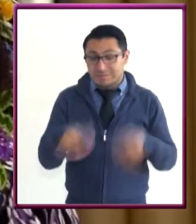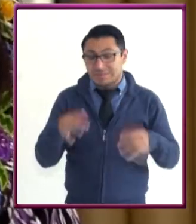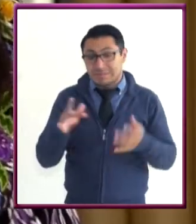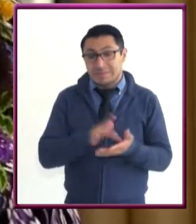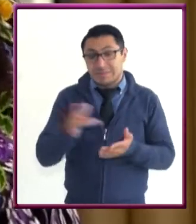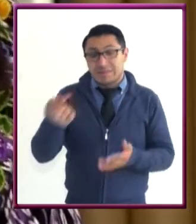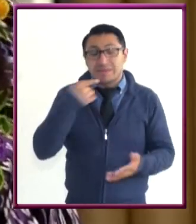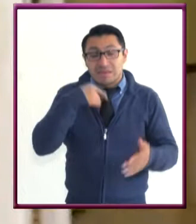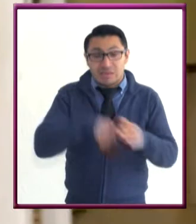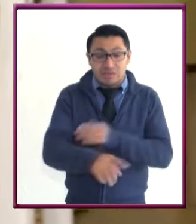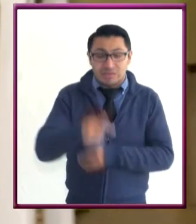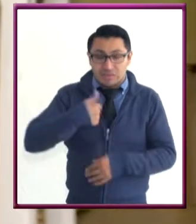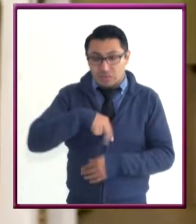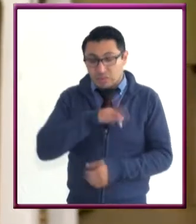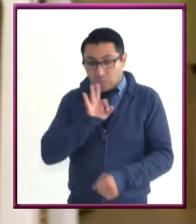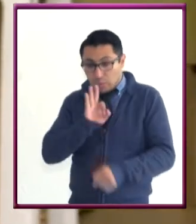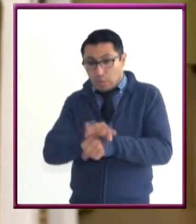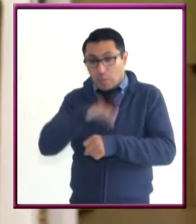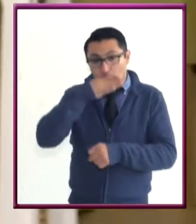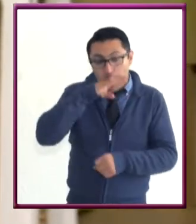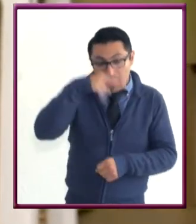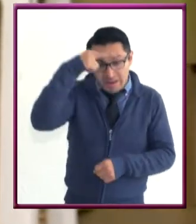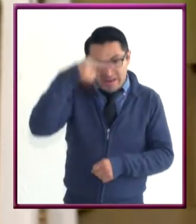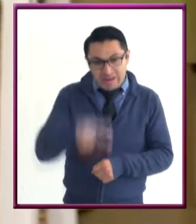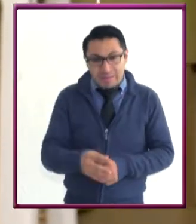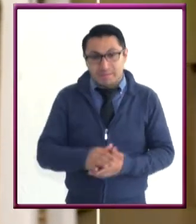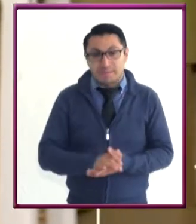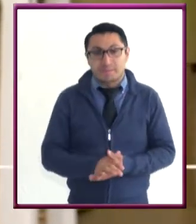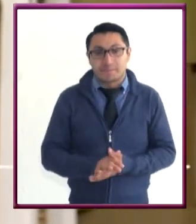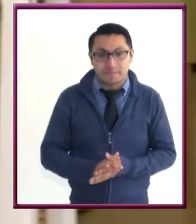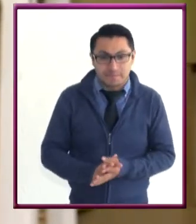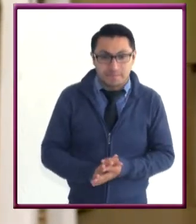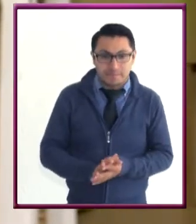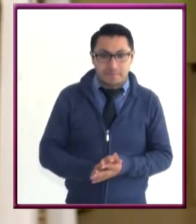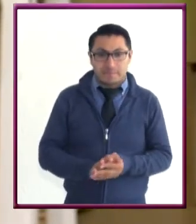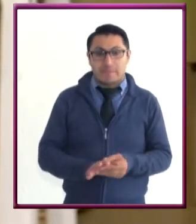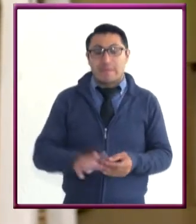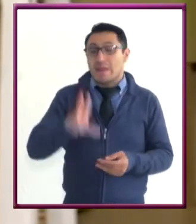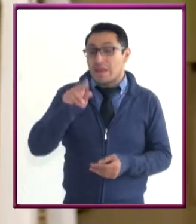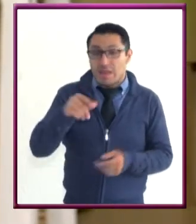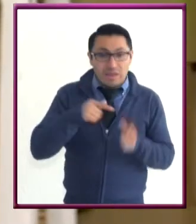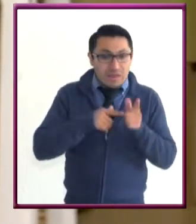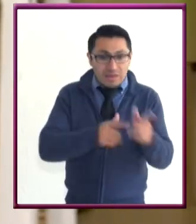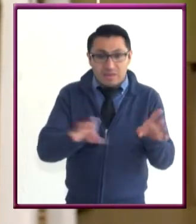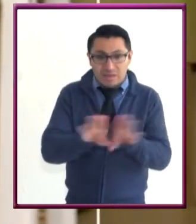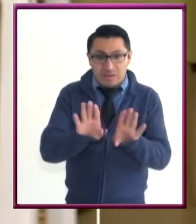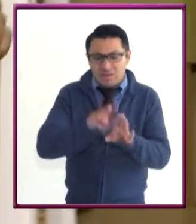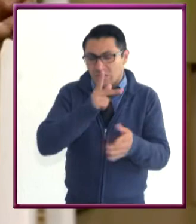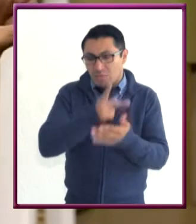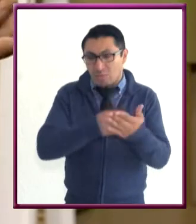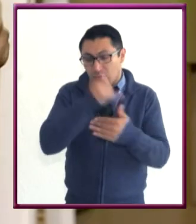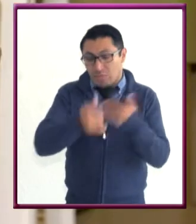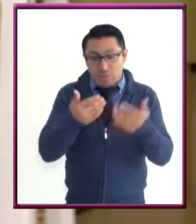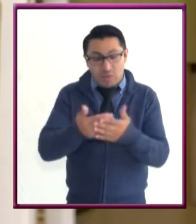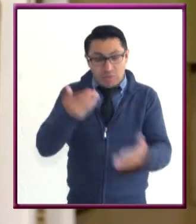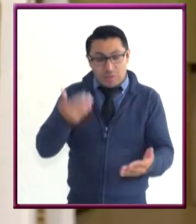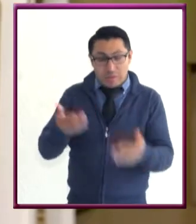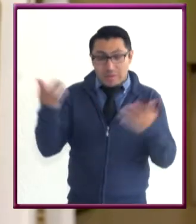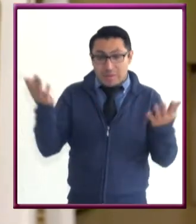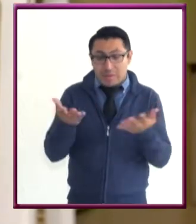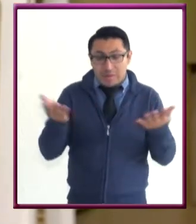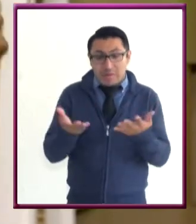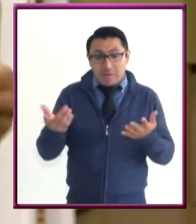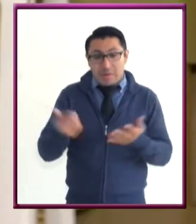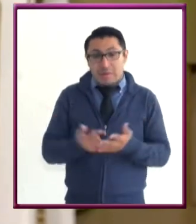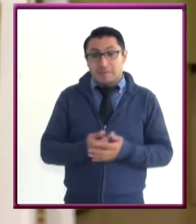colectiva que tenemos interpuesta. Ahorita todavía Monsanto sigue trabajando, pero no sigue de alguna manera como tenía proyectado la